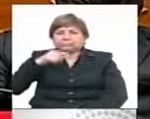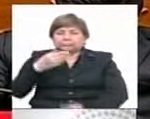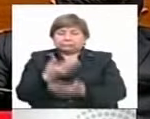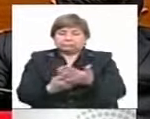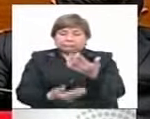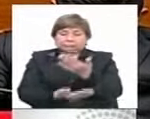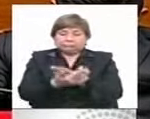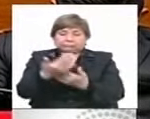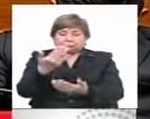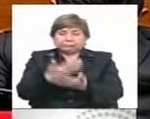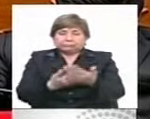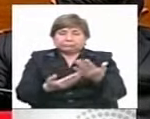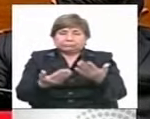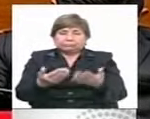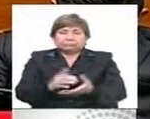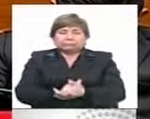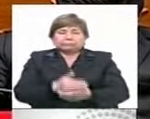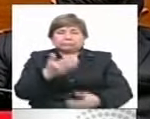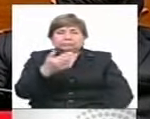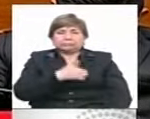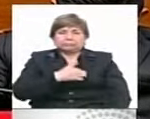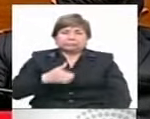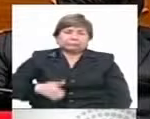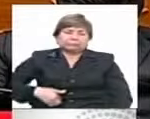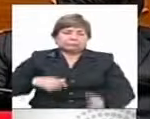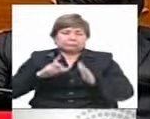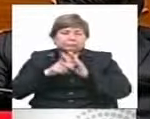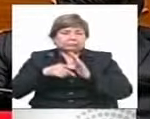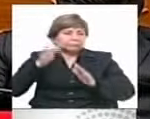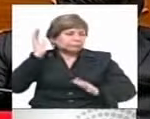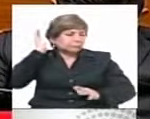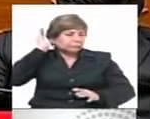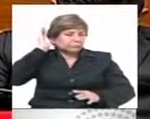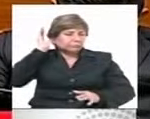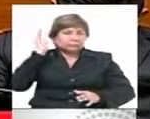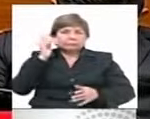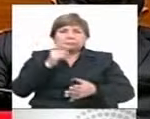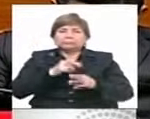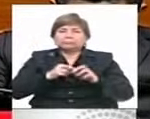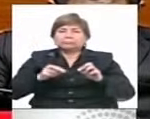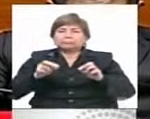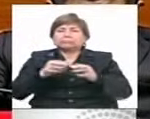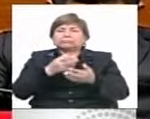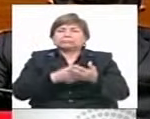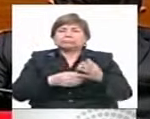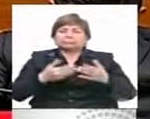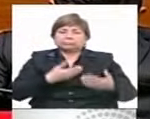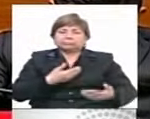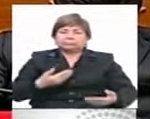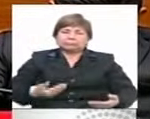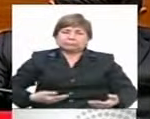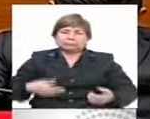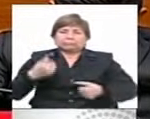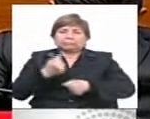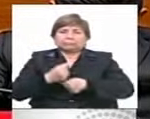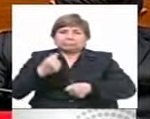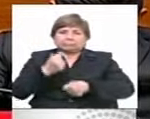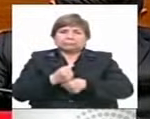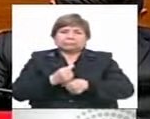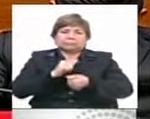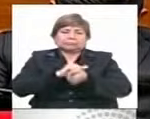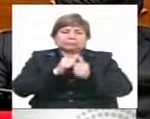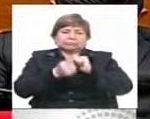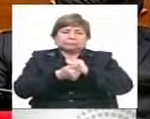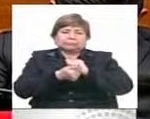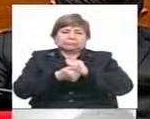manos. Señora presidenta, luego de escuchar el plan denominado el gobierno del pueblo trabajando por los cambios